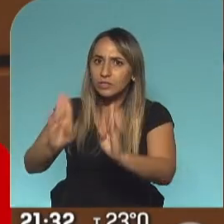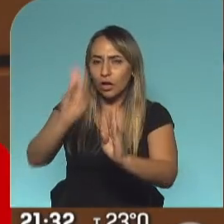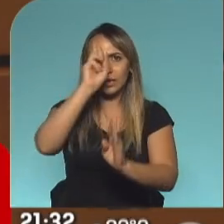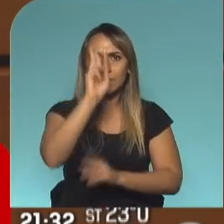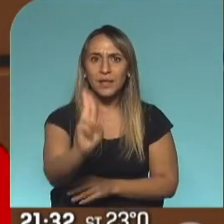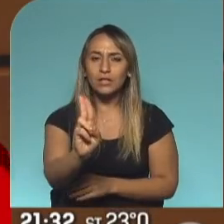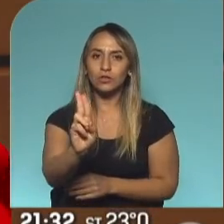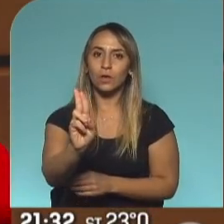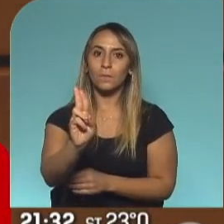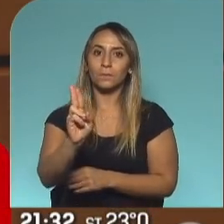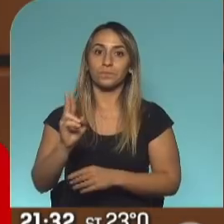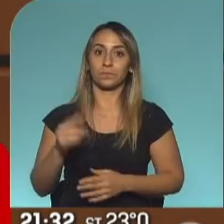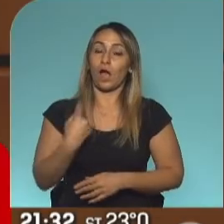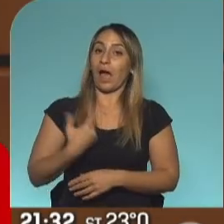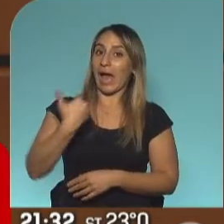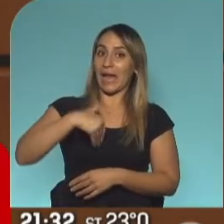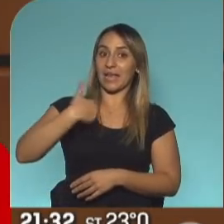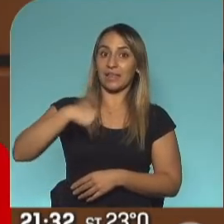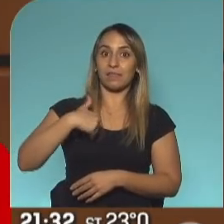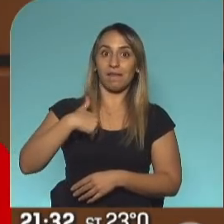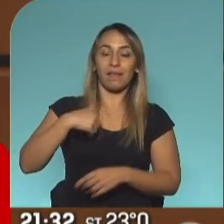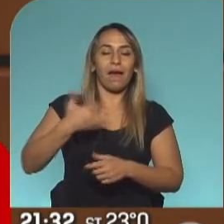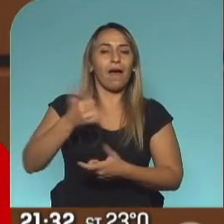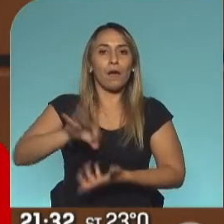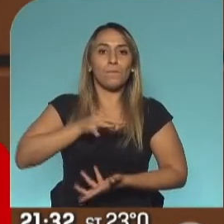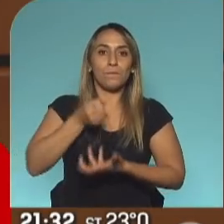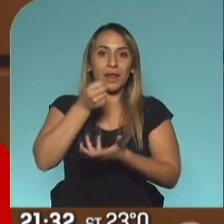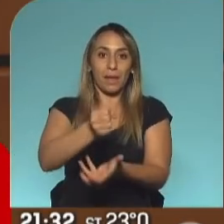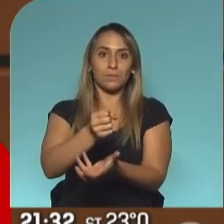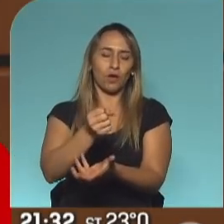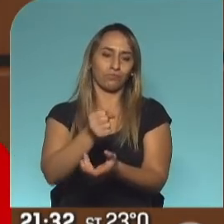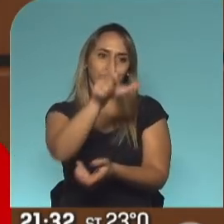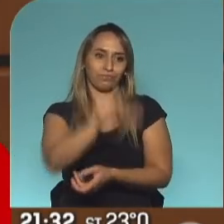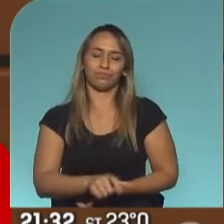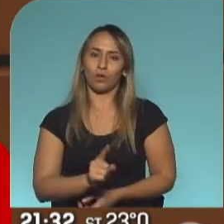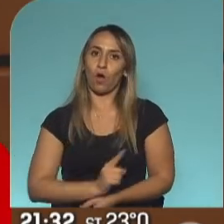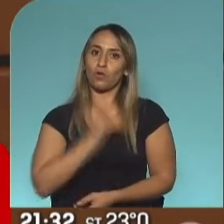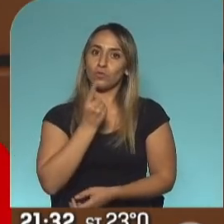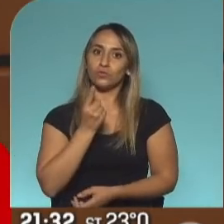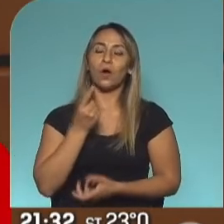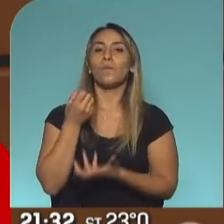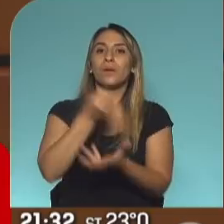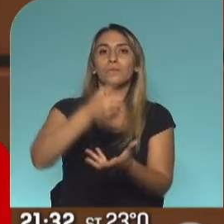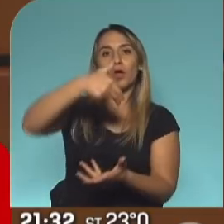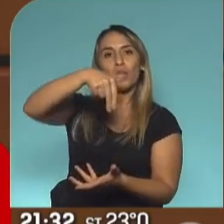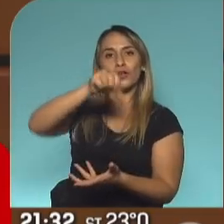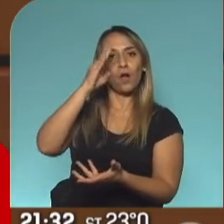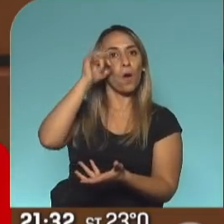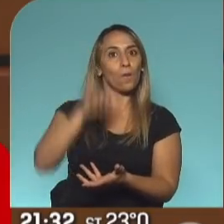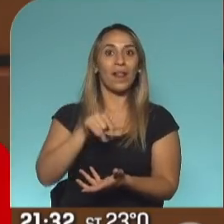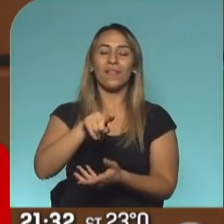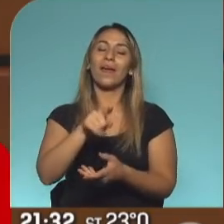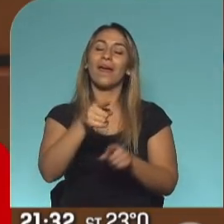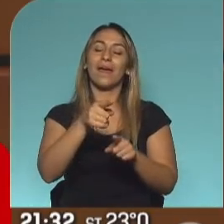Tenemos los argentinos un premio Nobel que es nuestro orgullo, Adolfo Pérez Esquivel, Premio Nobel de la Paz, que alguna vez